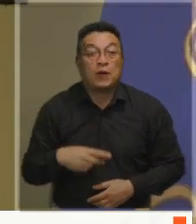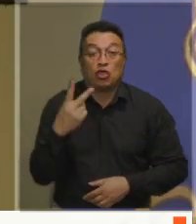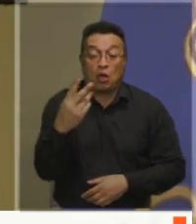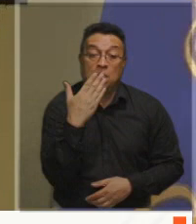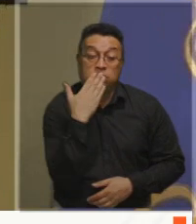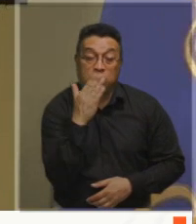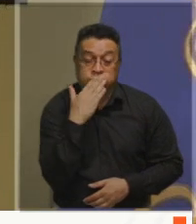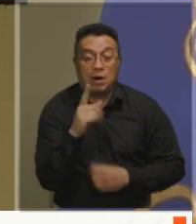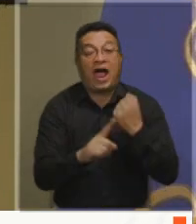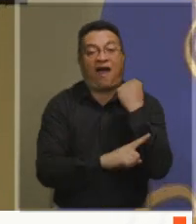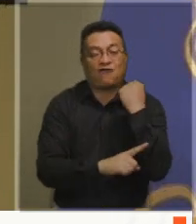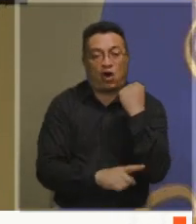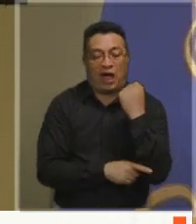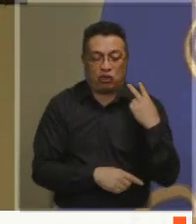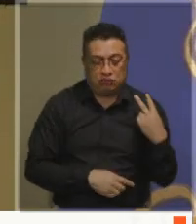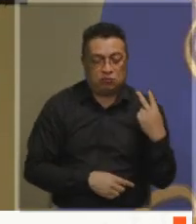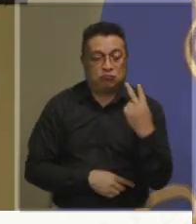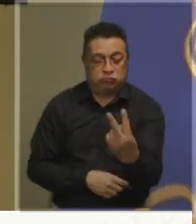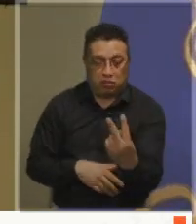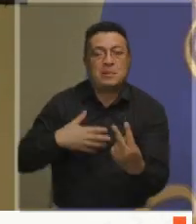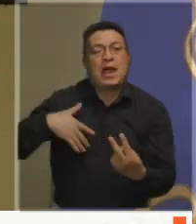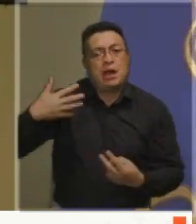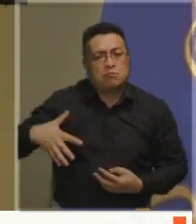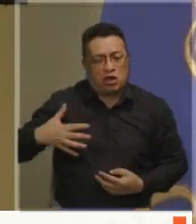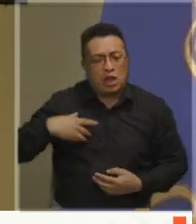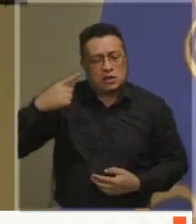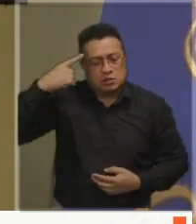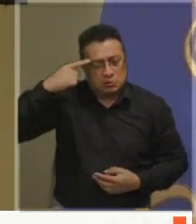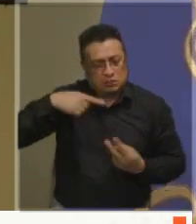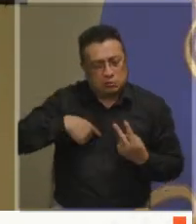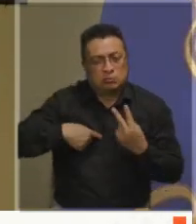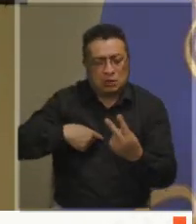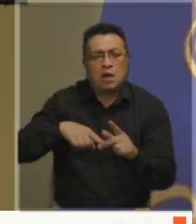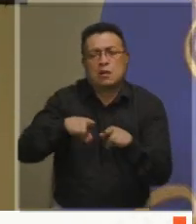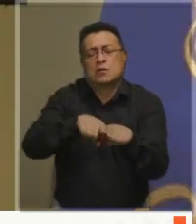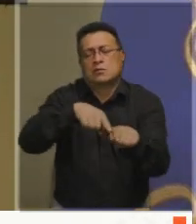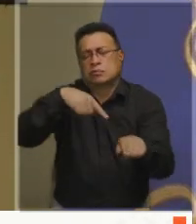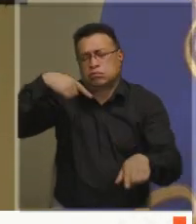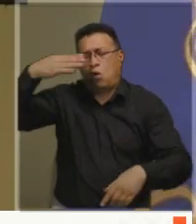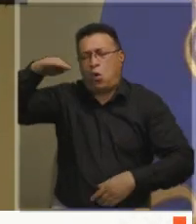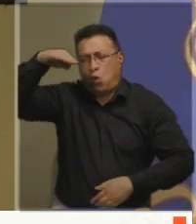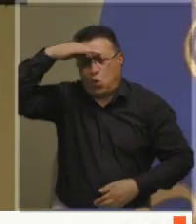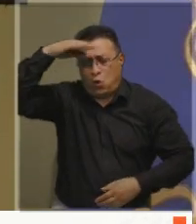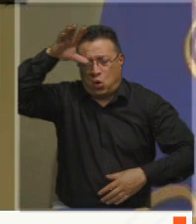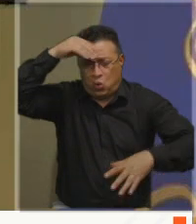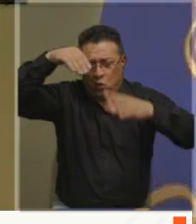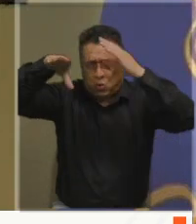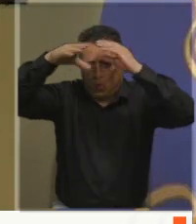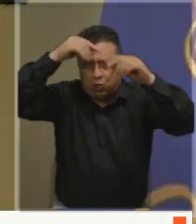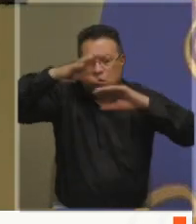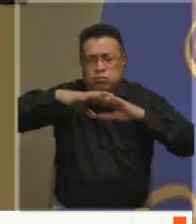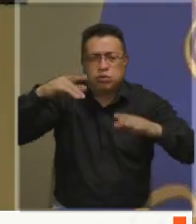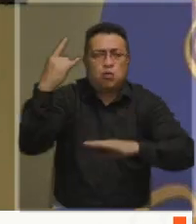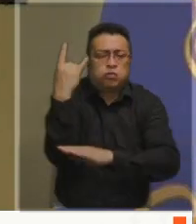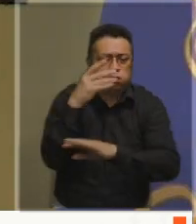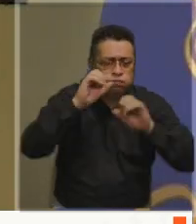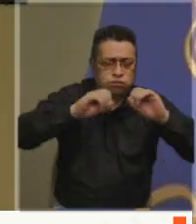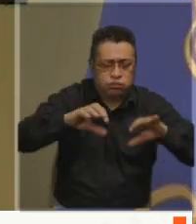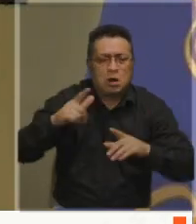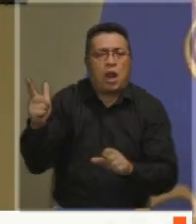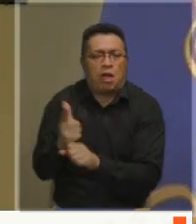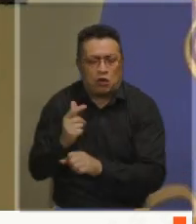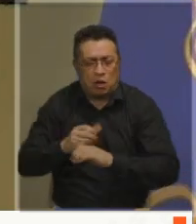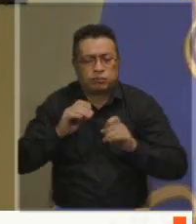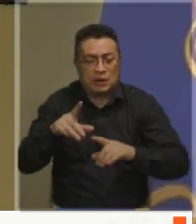presentamos son abogados que era algo que nos importaba mucho también tiene una larga experiencia académica y laboral en el caso